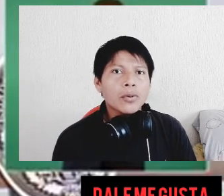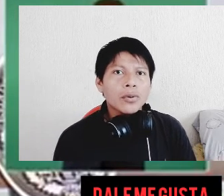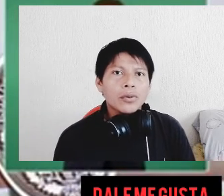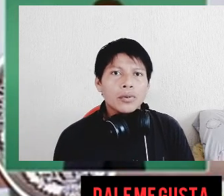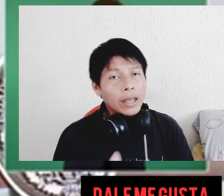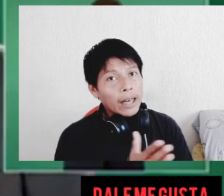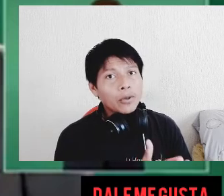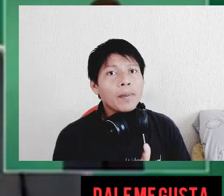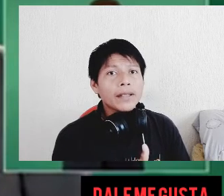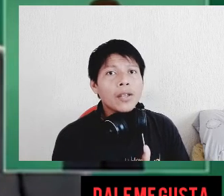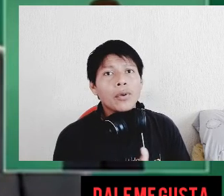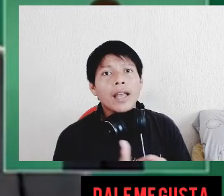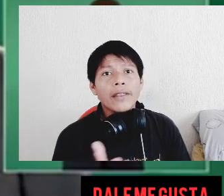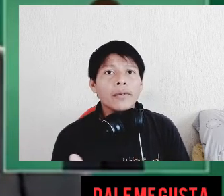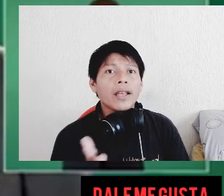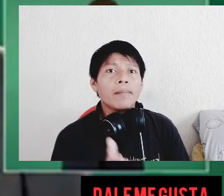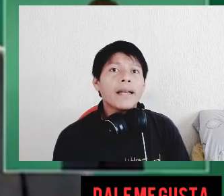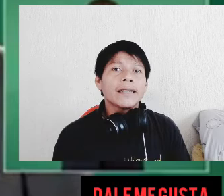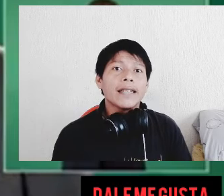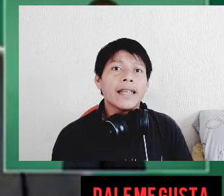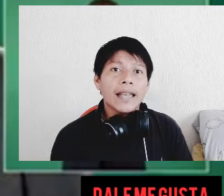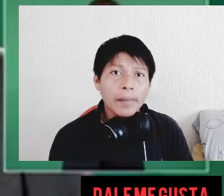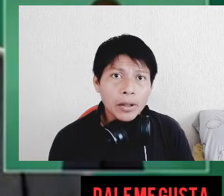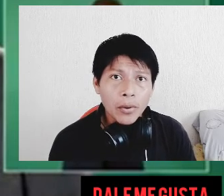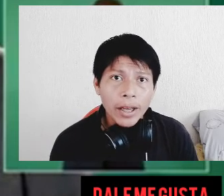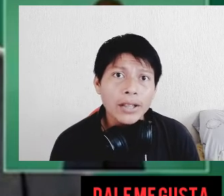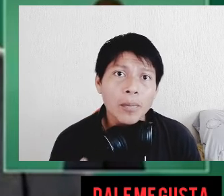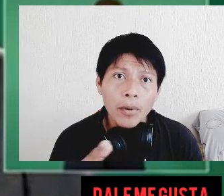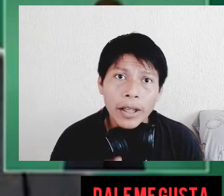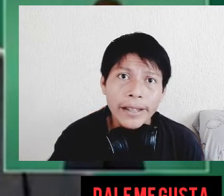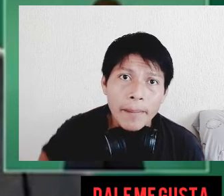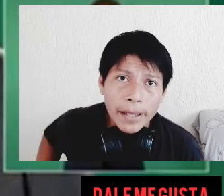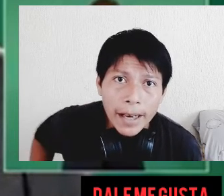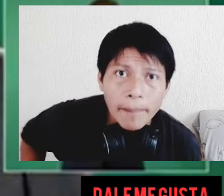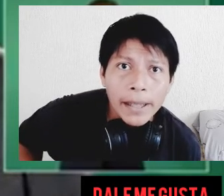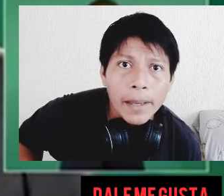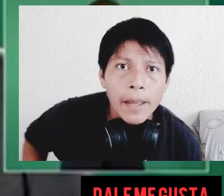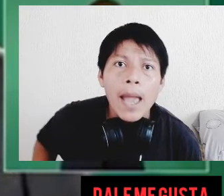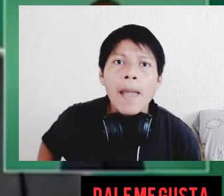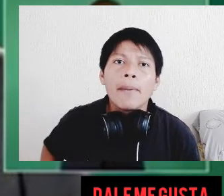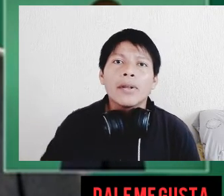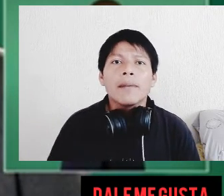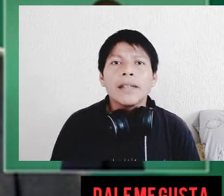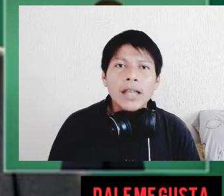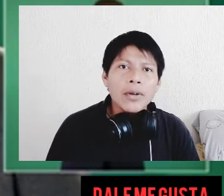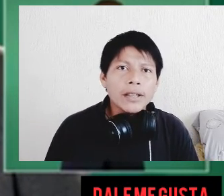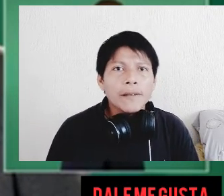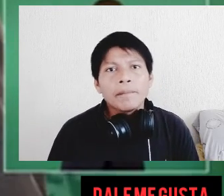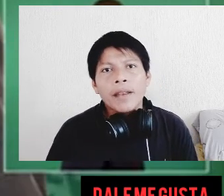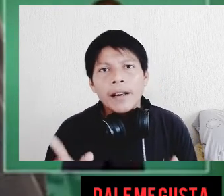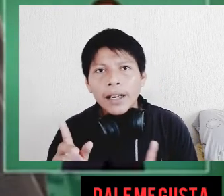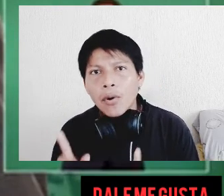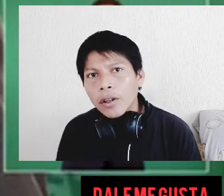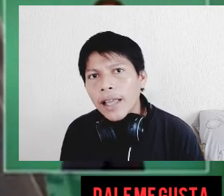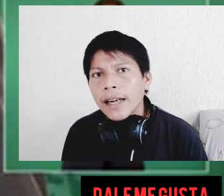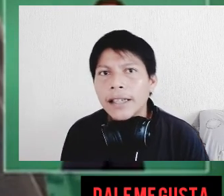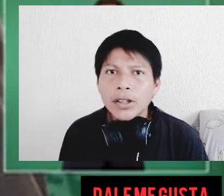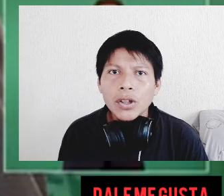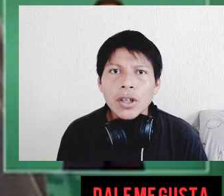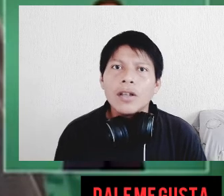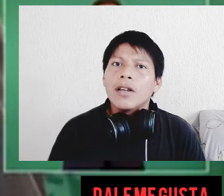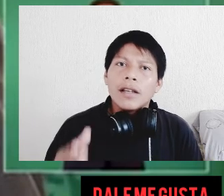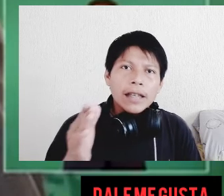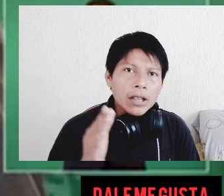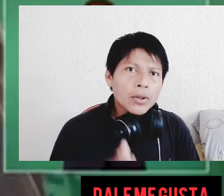es cierto, el año pasado la deuda del país incrementó, esto por el tema de la pandemia. Pero también, señores,